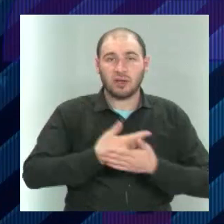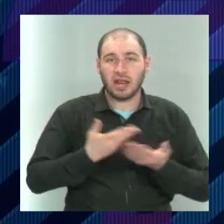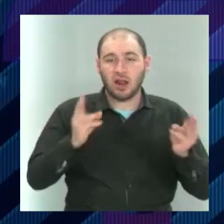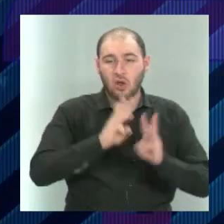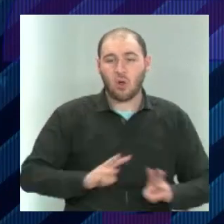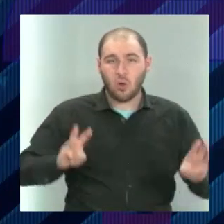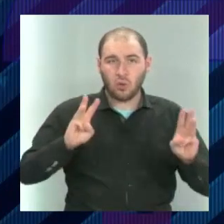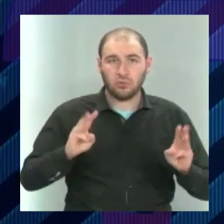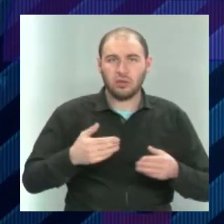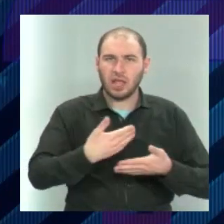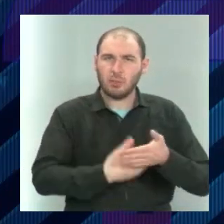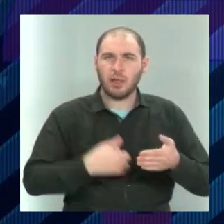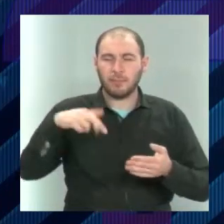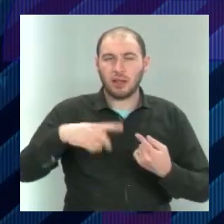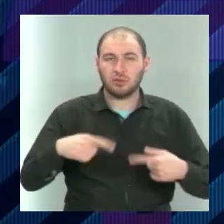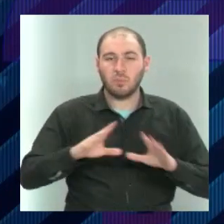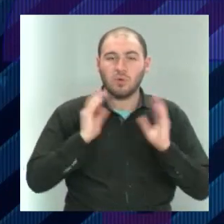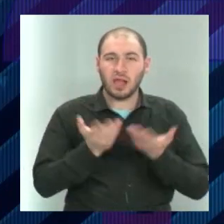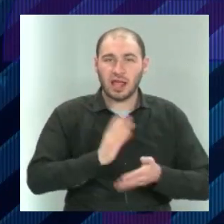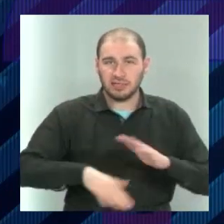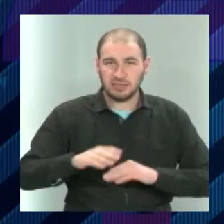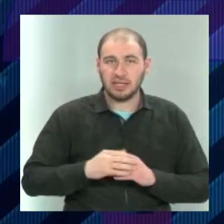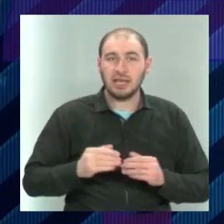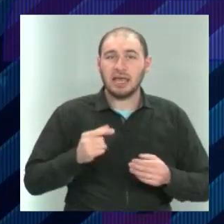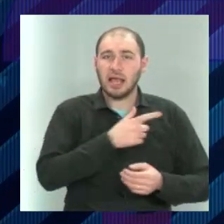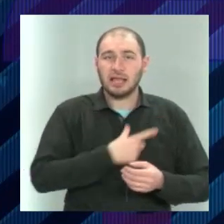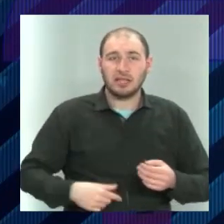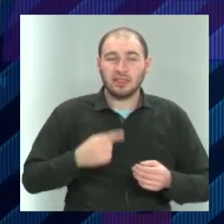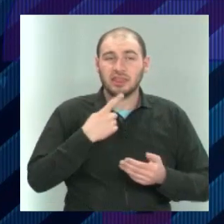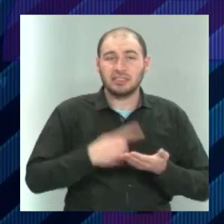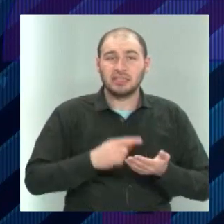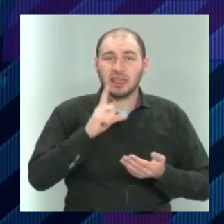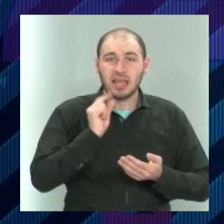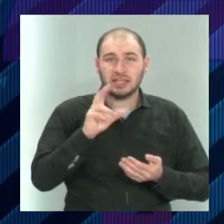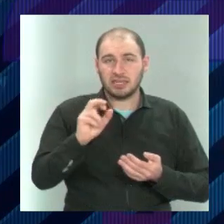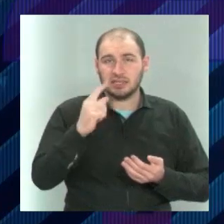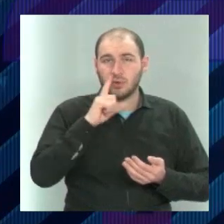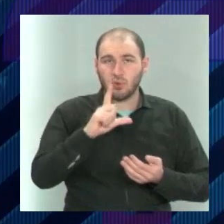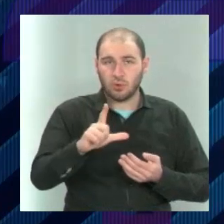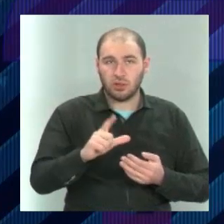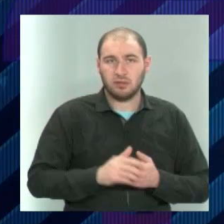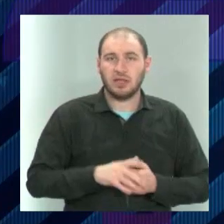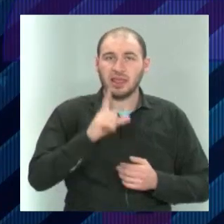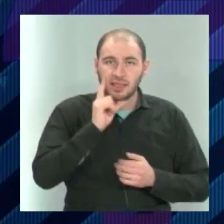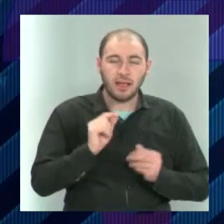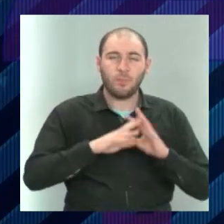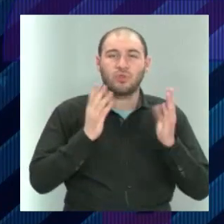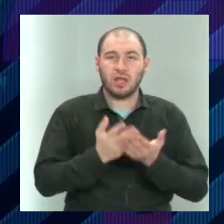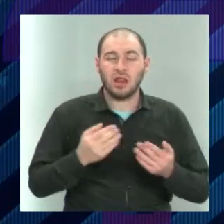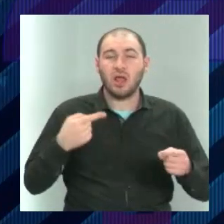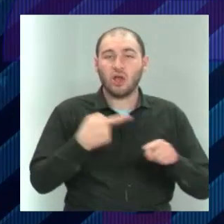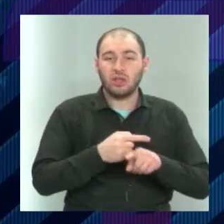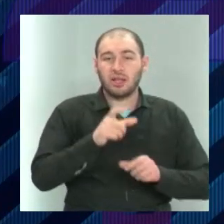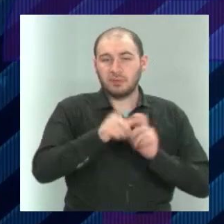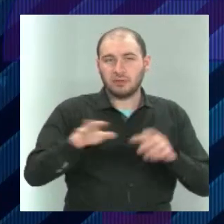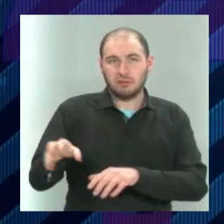ONU evaluó el Plan de Acción Mundial y los estados designaron el 30 de julio, como bien decías al principio, Fer, el Día Mundial contra la